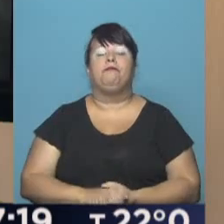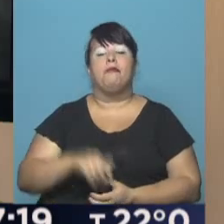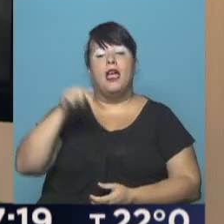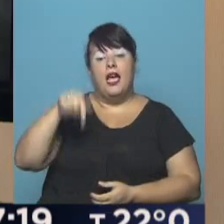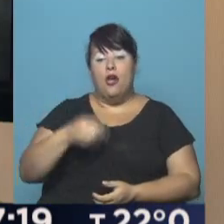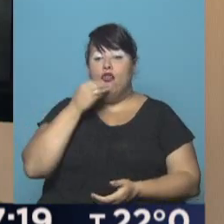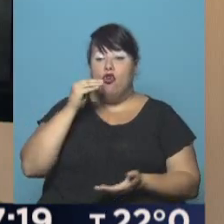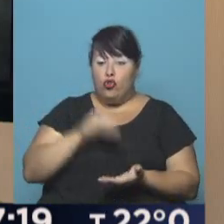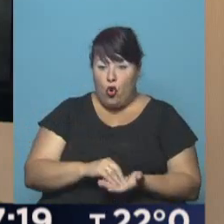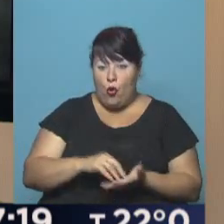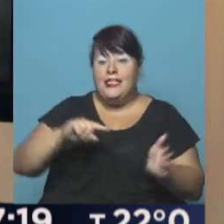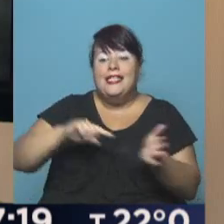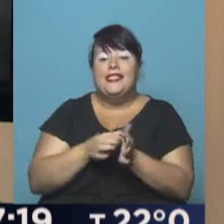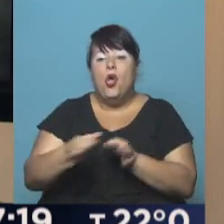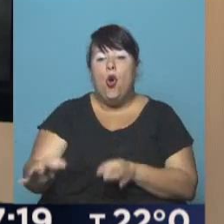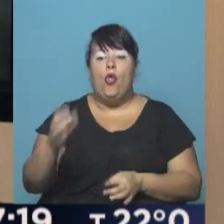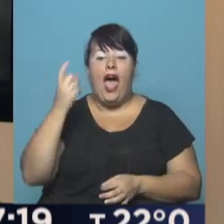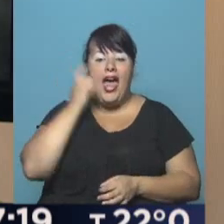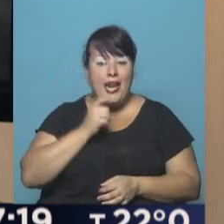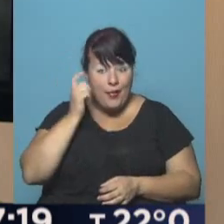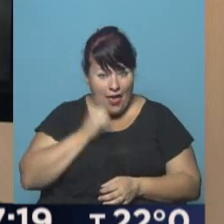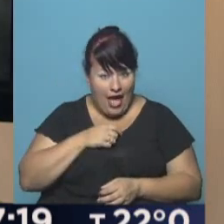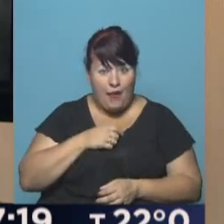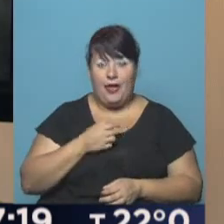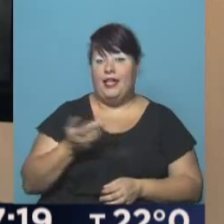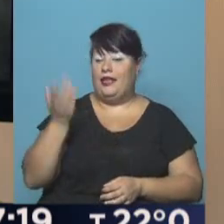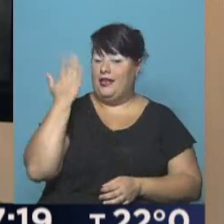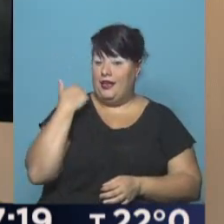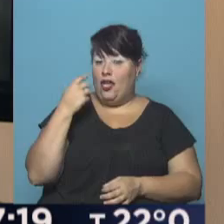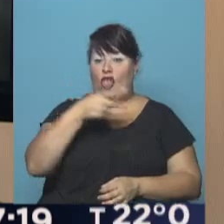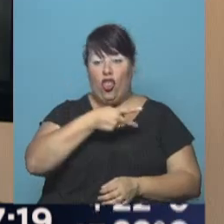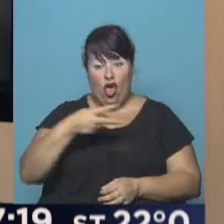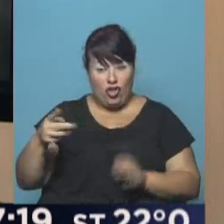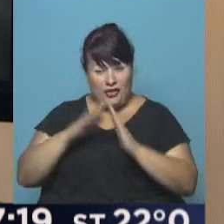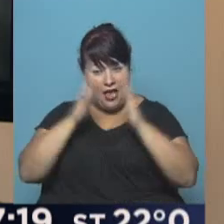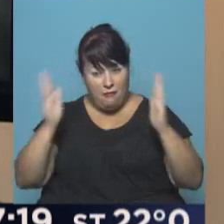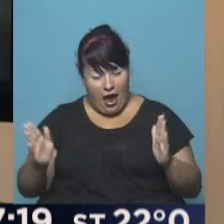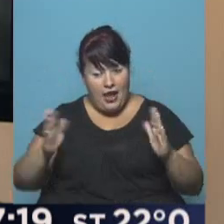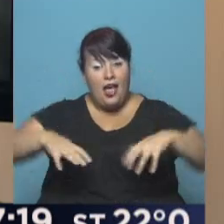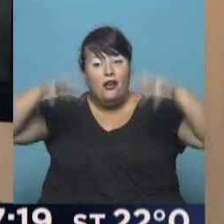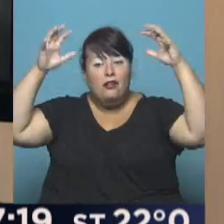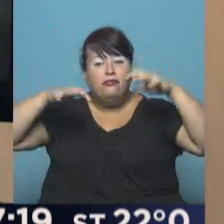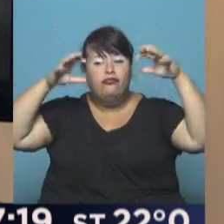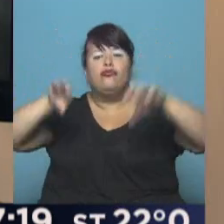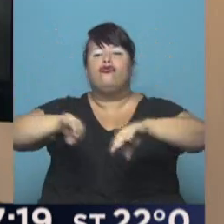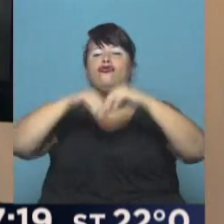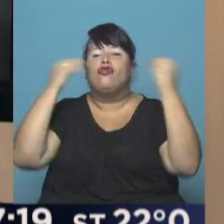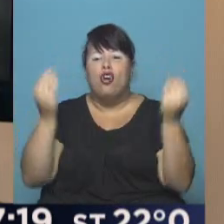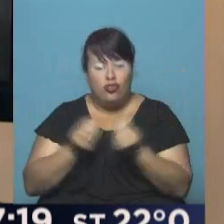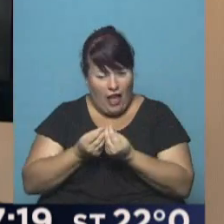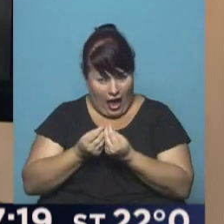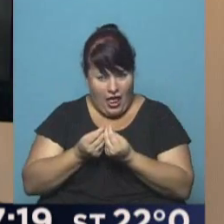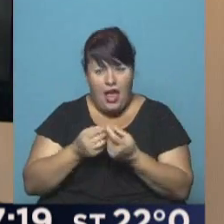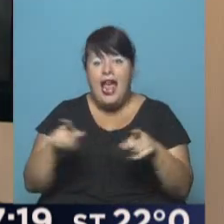La provincia de Chubut, en la ciudad de Comodoro Rivadavia, en los últimos 15 días cayó un total de agua caída